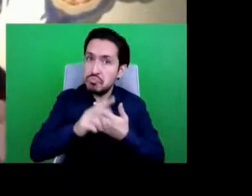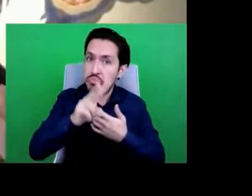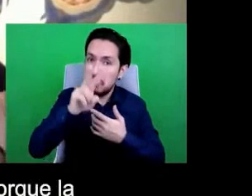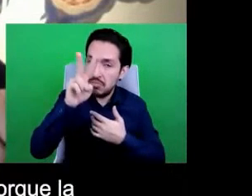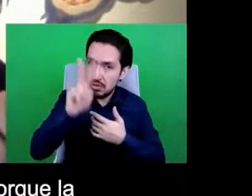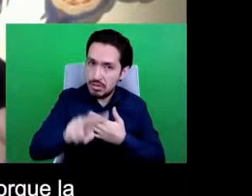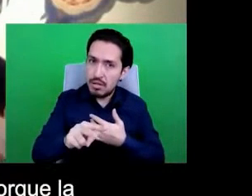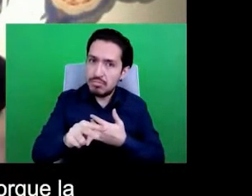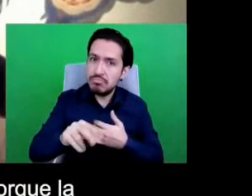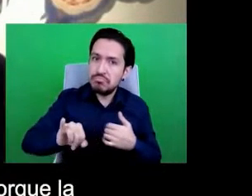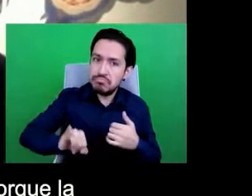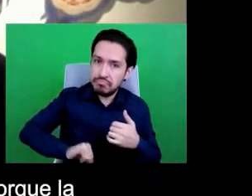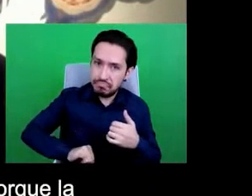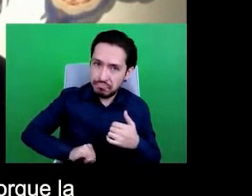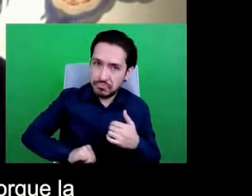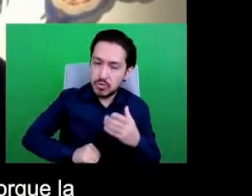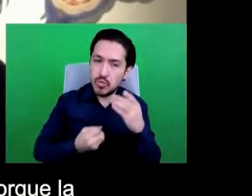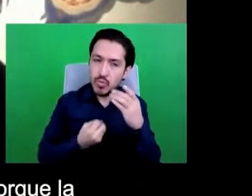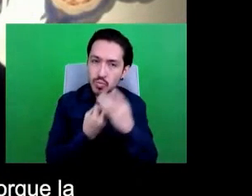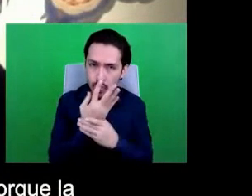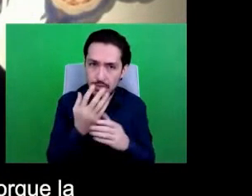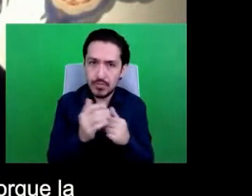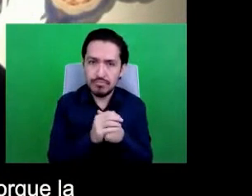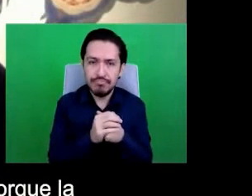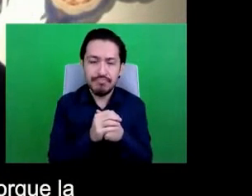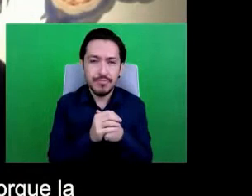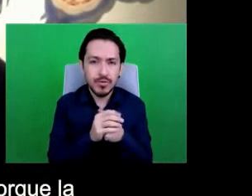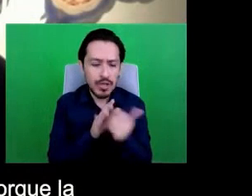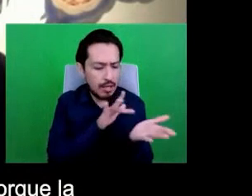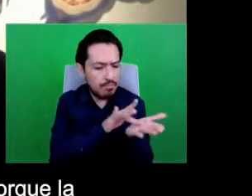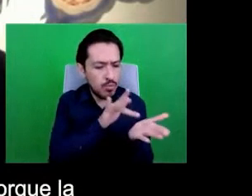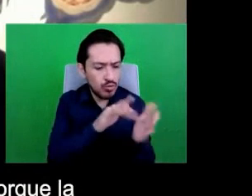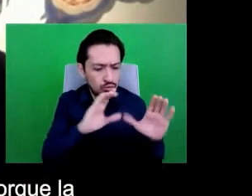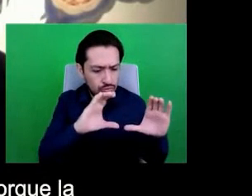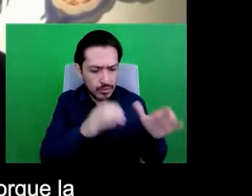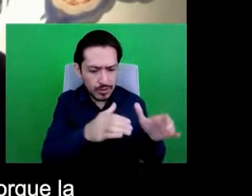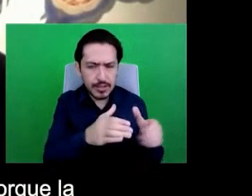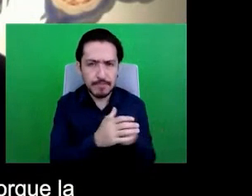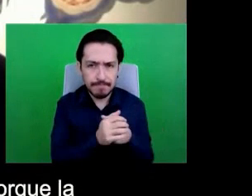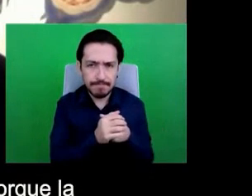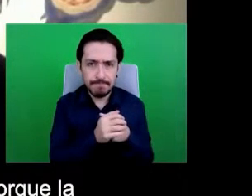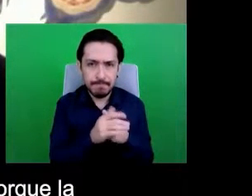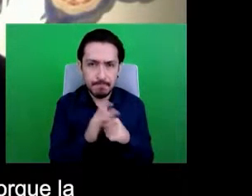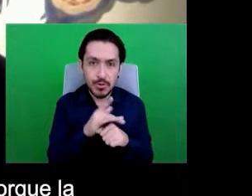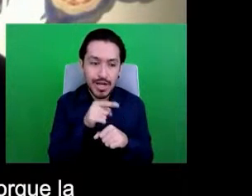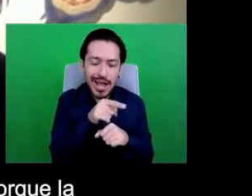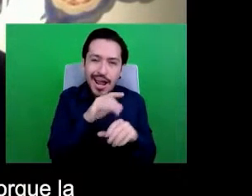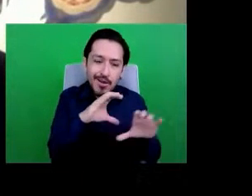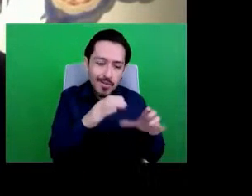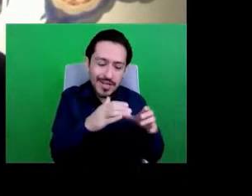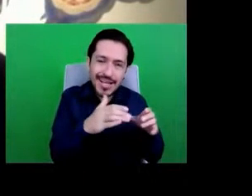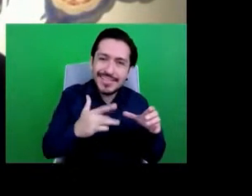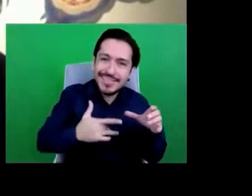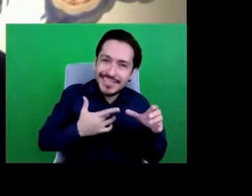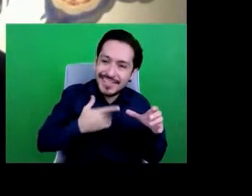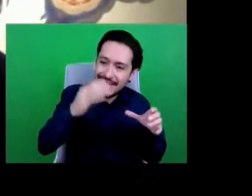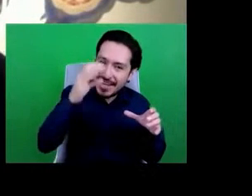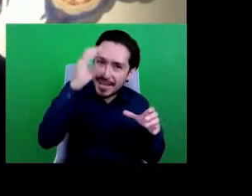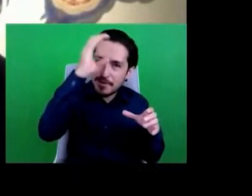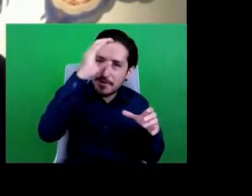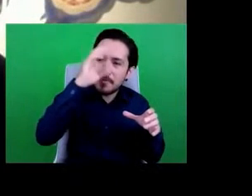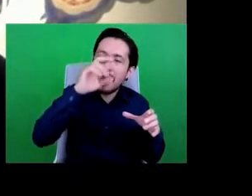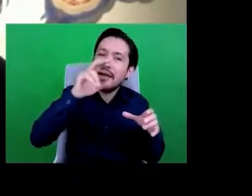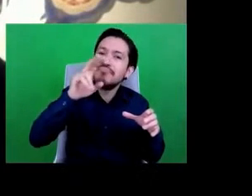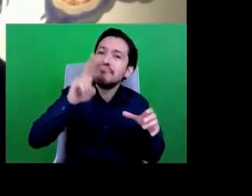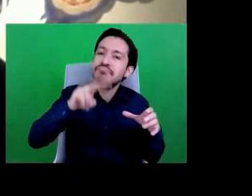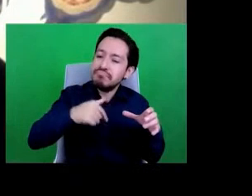desarrollados en la comunidad con mucho apoyo comunitario porque la comunidad siente que les pertenece, que es suyo, aunque la autoridad